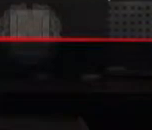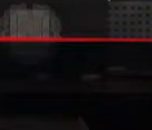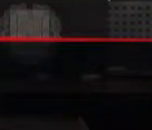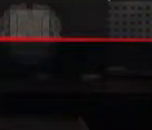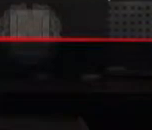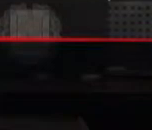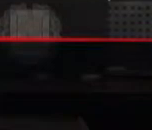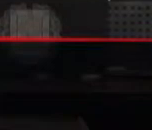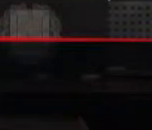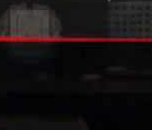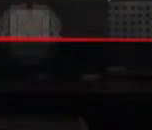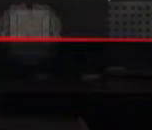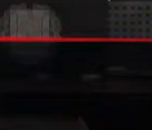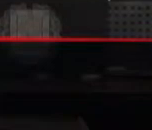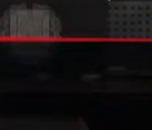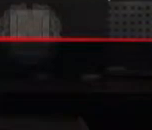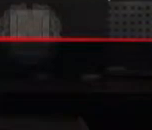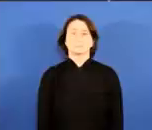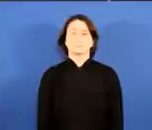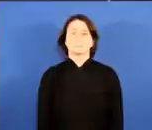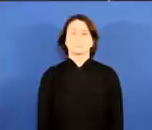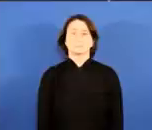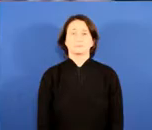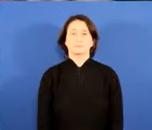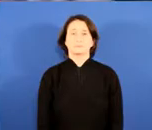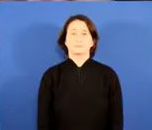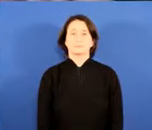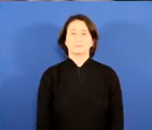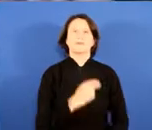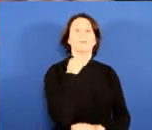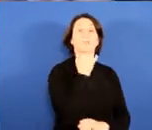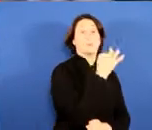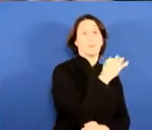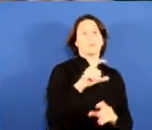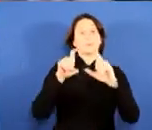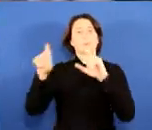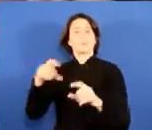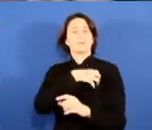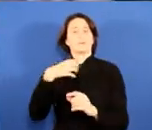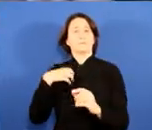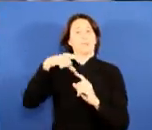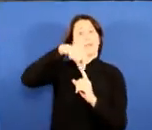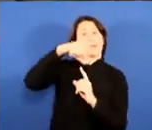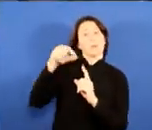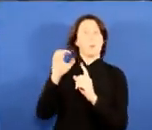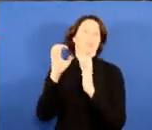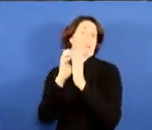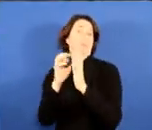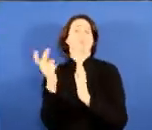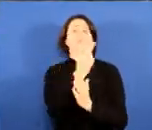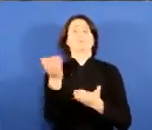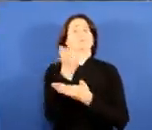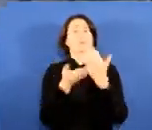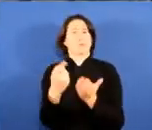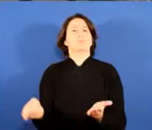El portavoz de la Diputación Foral de Vizcaya, Juan María Aburto, ha comunicado que la Diputación ha aprobado un proyecto de norma foral para adelantar en